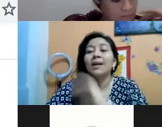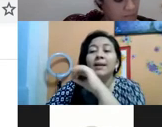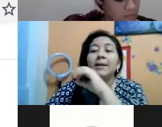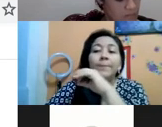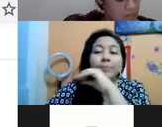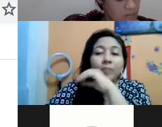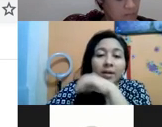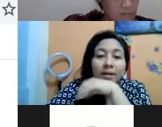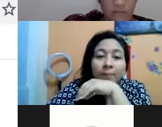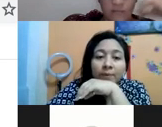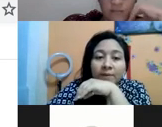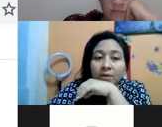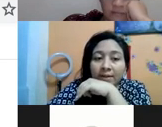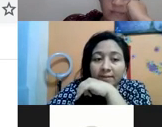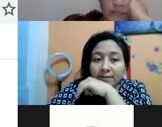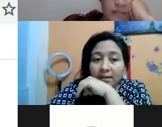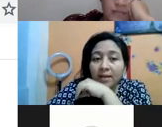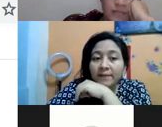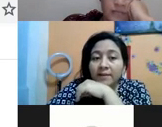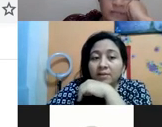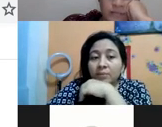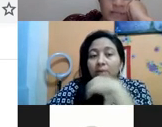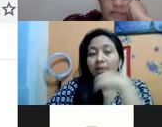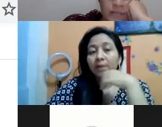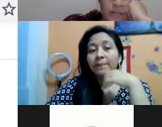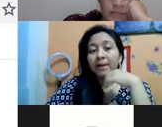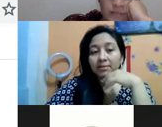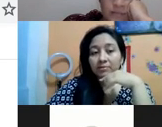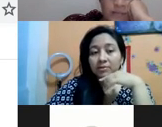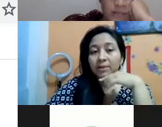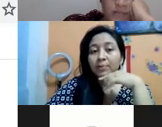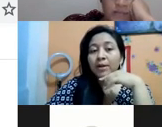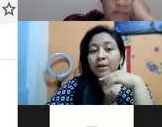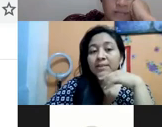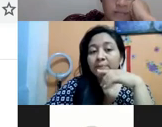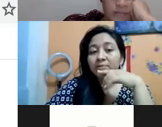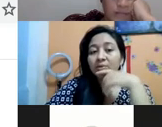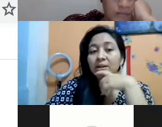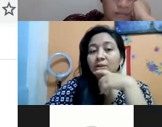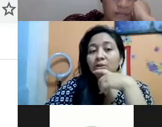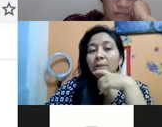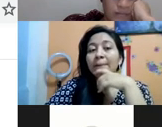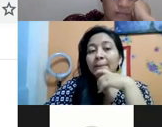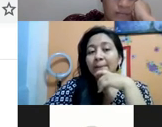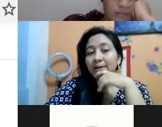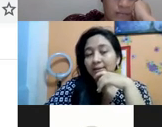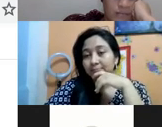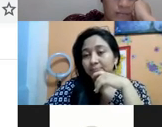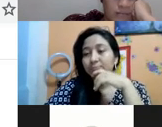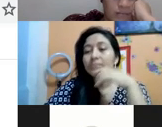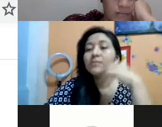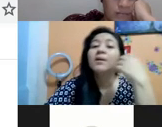cuál es la respuesta correcta. En este caso es página. Entonces le pongo que el 100% de la nota va para